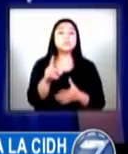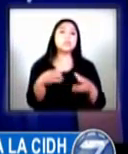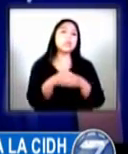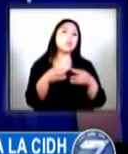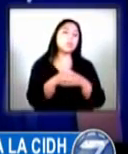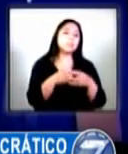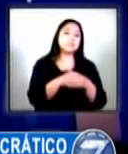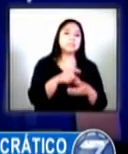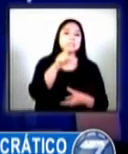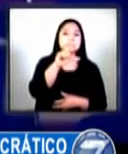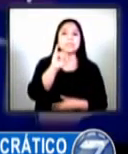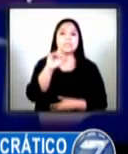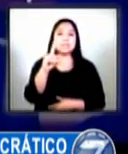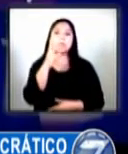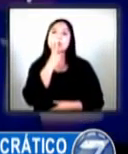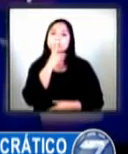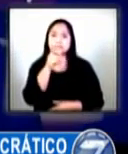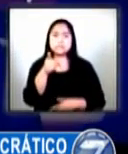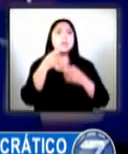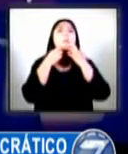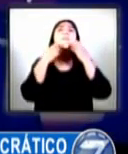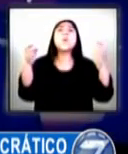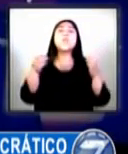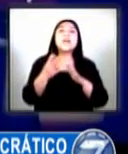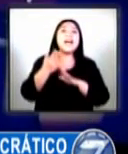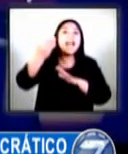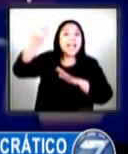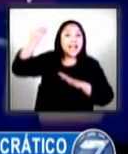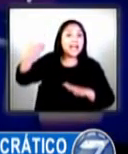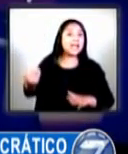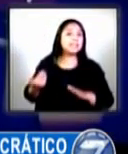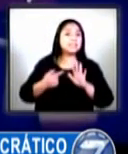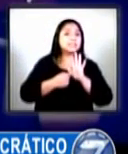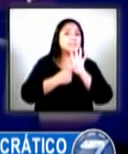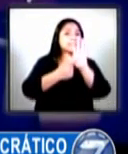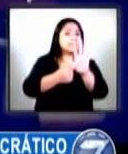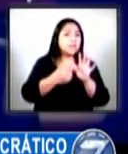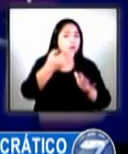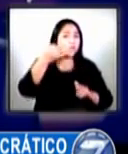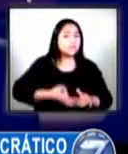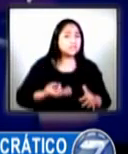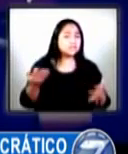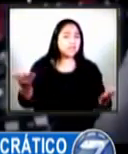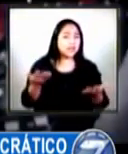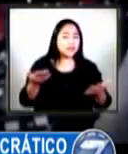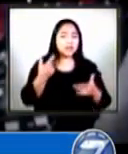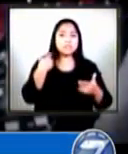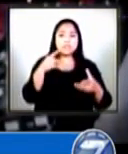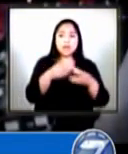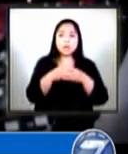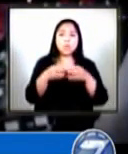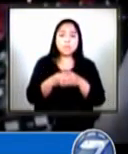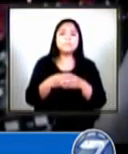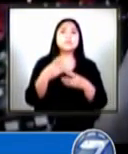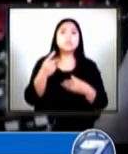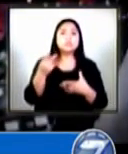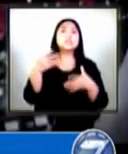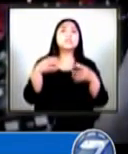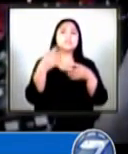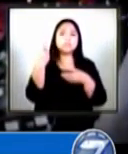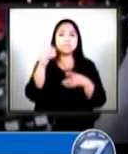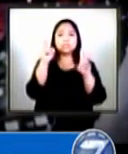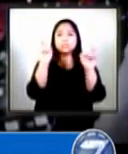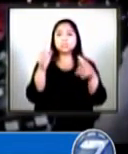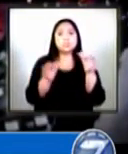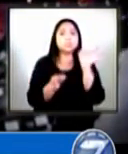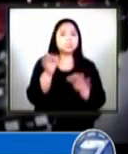CIDH, hecho público antes de su presentación oficial ante la Comisión de Asuntos Jurídicos y